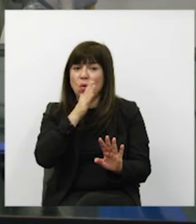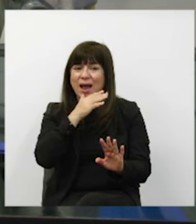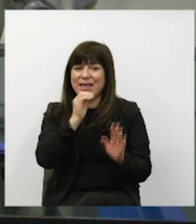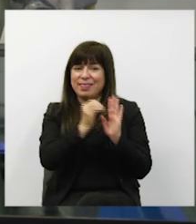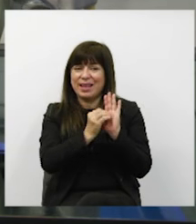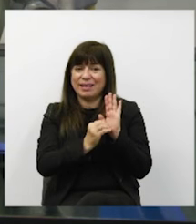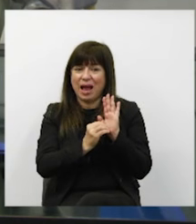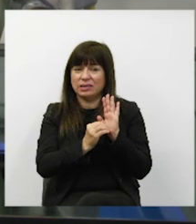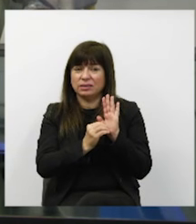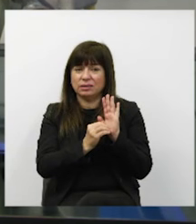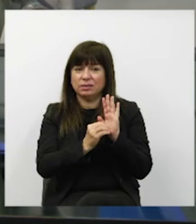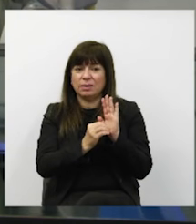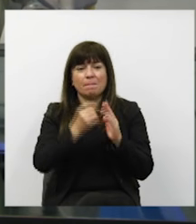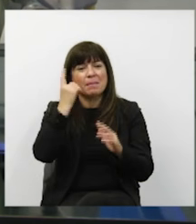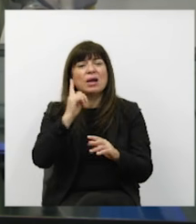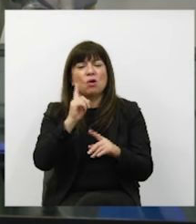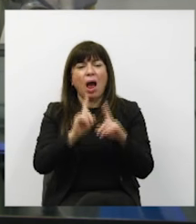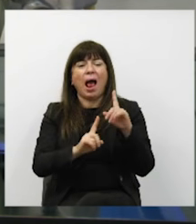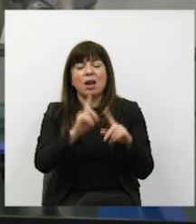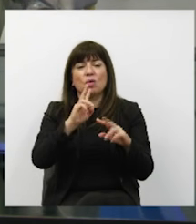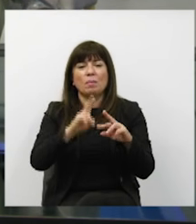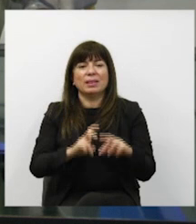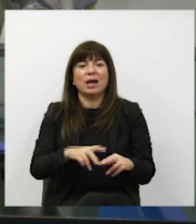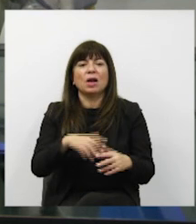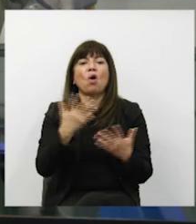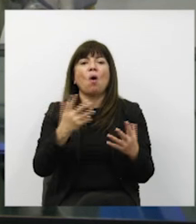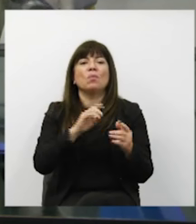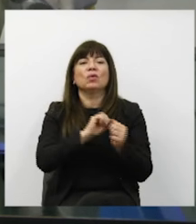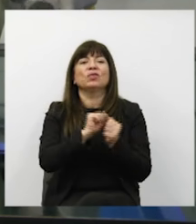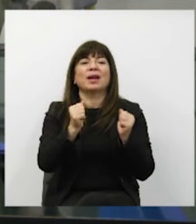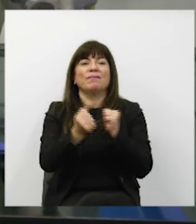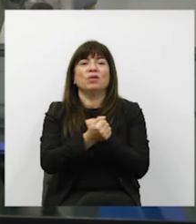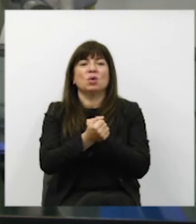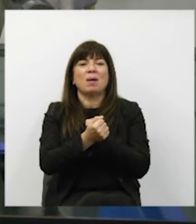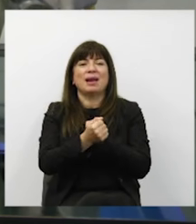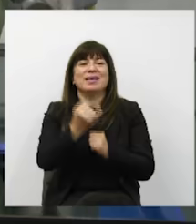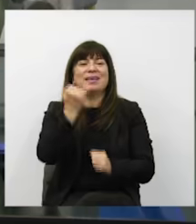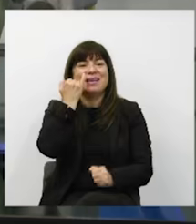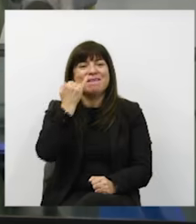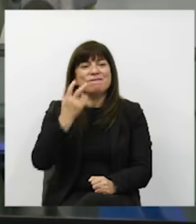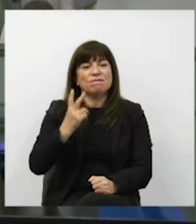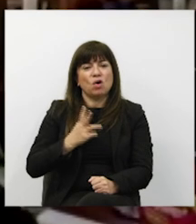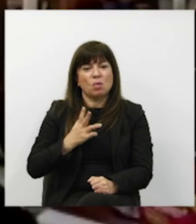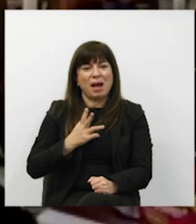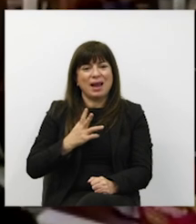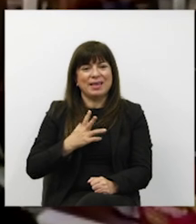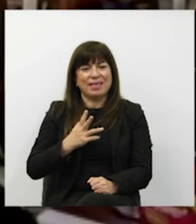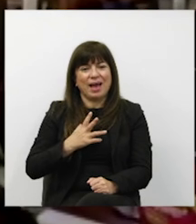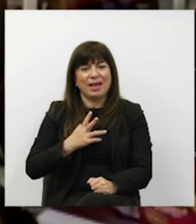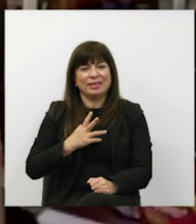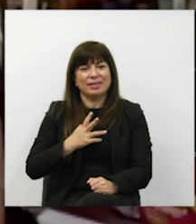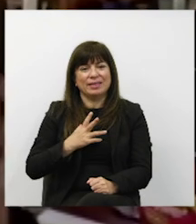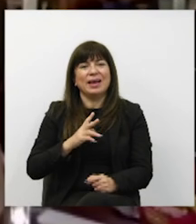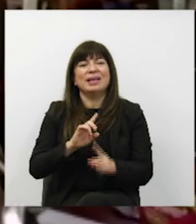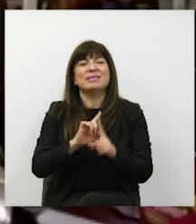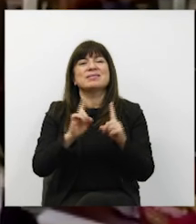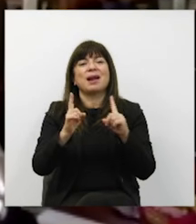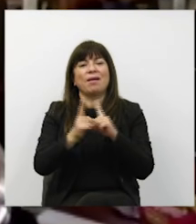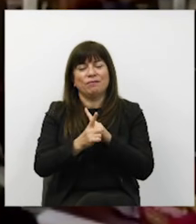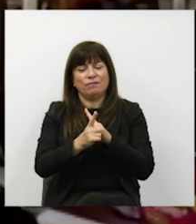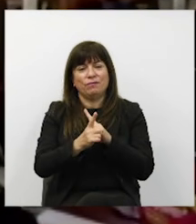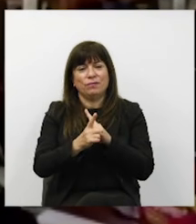creo que es algo a investigar, que es cómo transformar esta informalidad en unidades que se transformen en